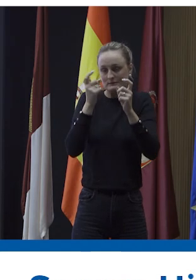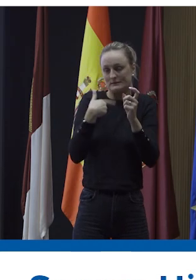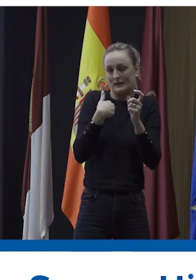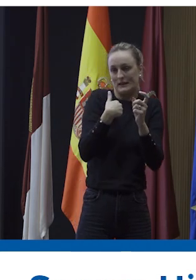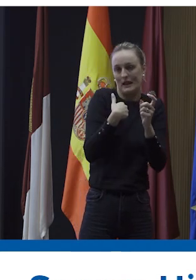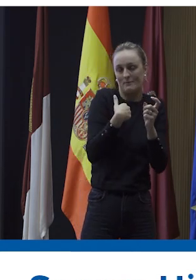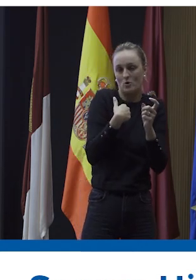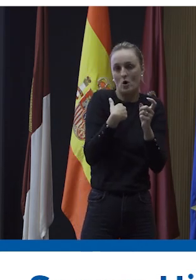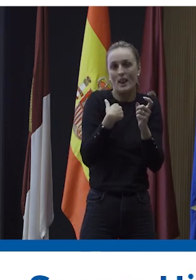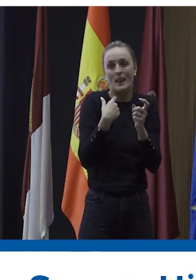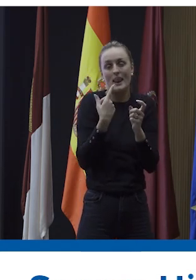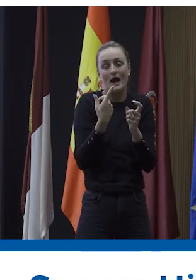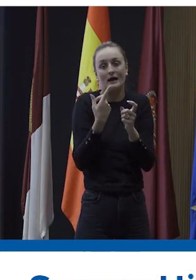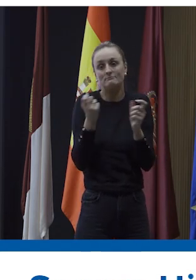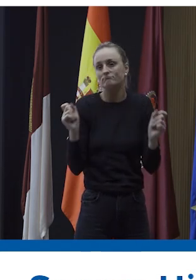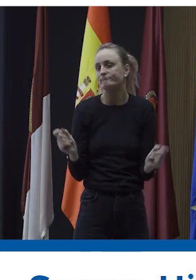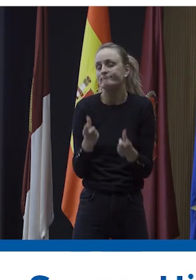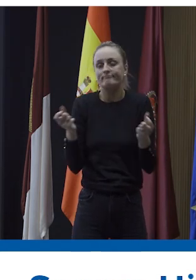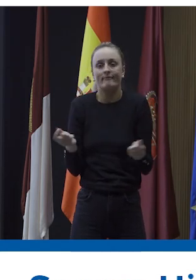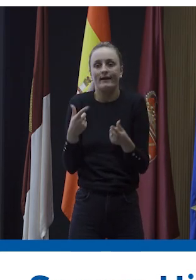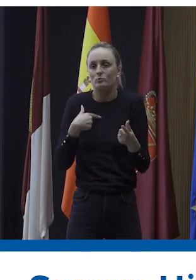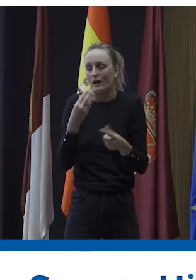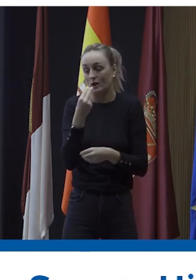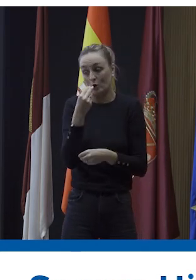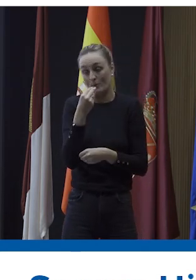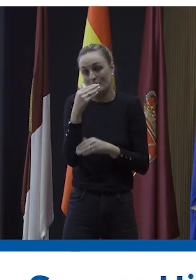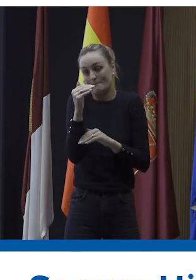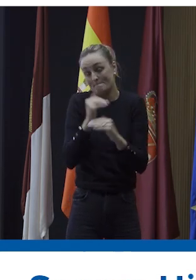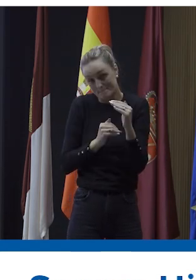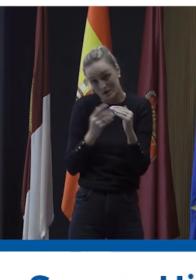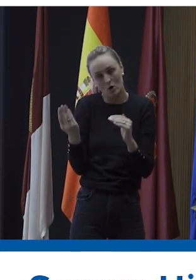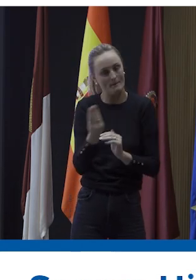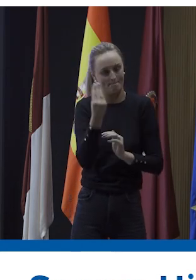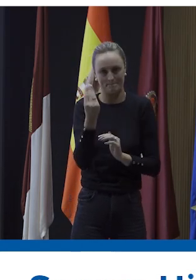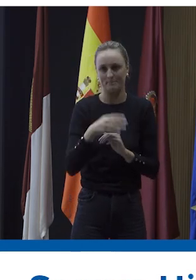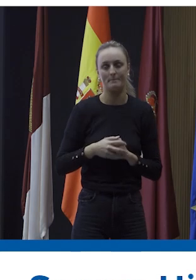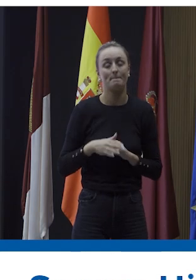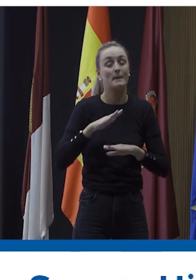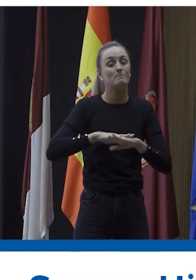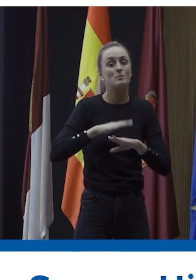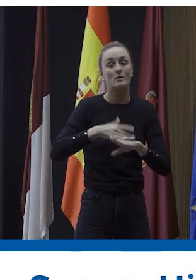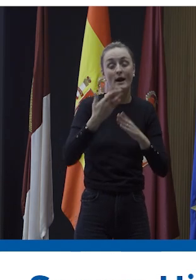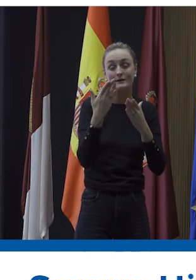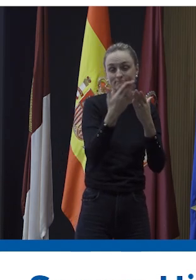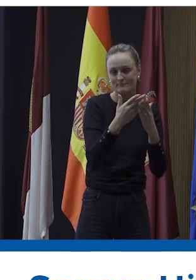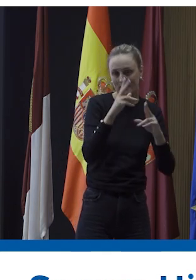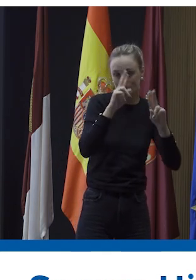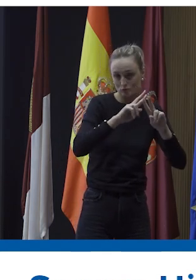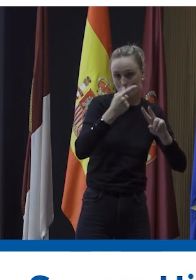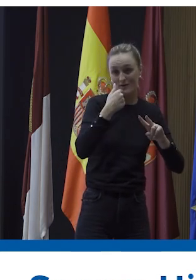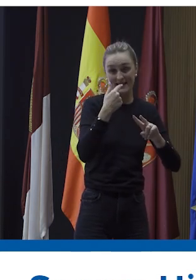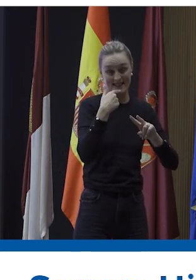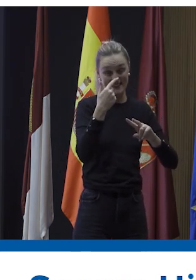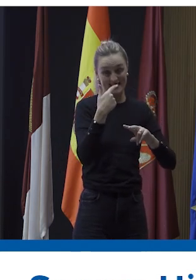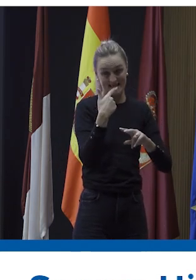tendencia natural que tenemos a engordar comiendo menos, pues mucho mejor, porque hay estudios que demuestran que adelgazando